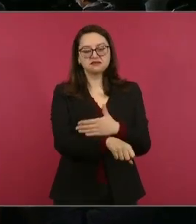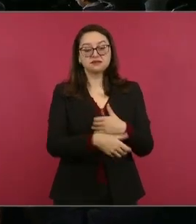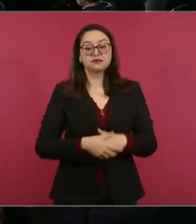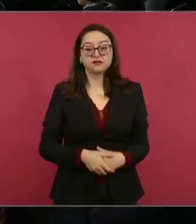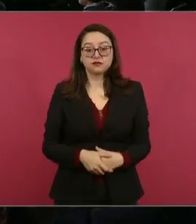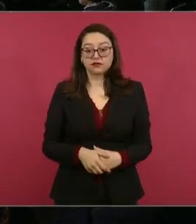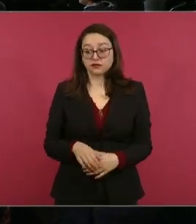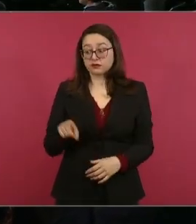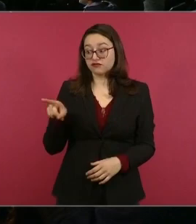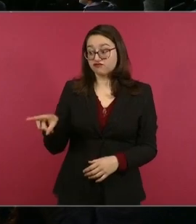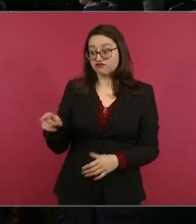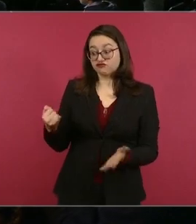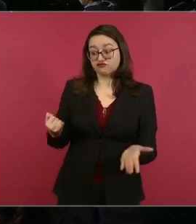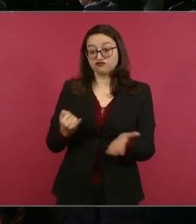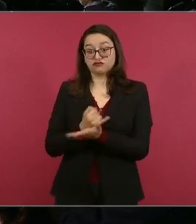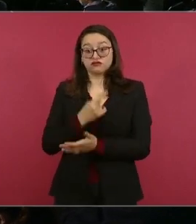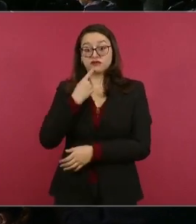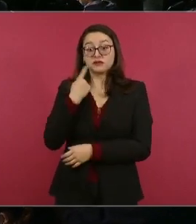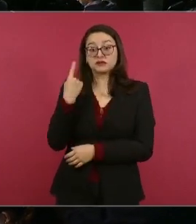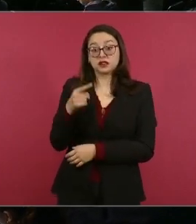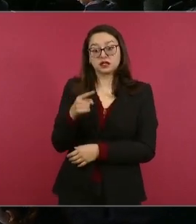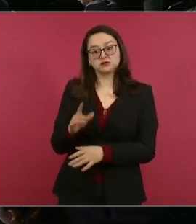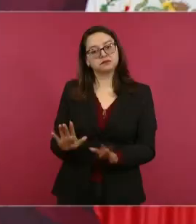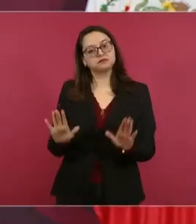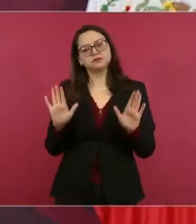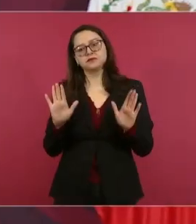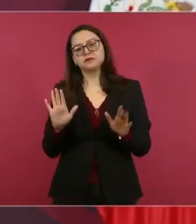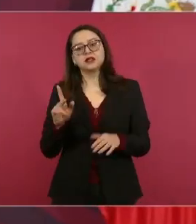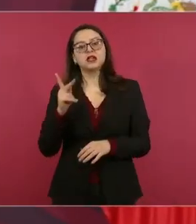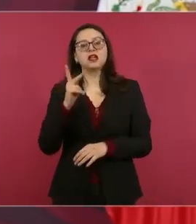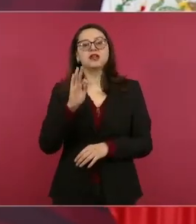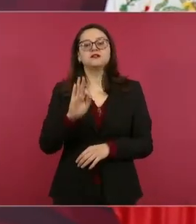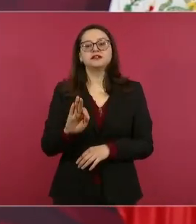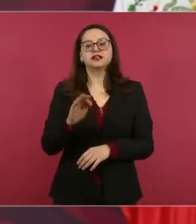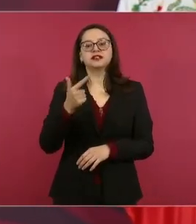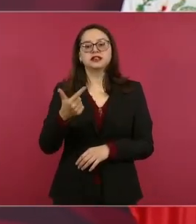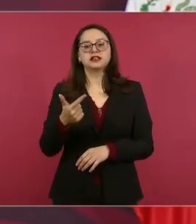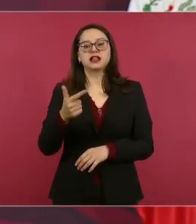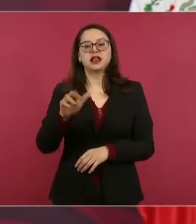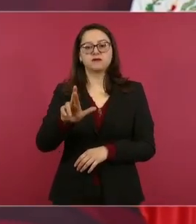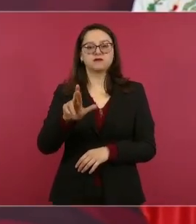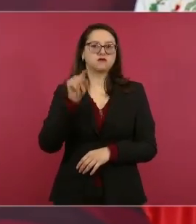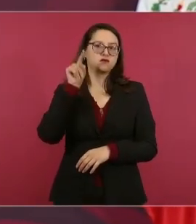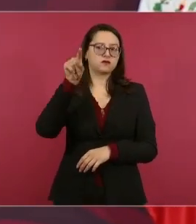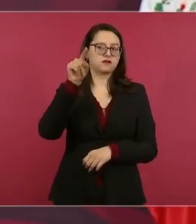resolución? Eso le corresponde a la fiscalía. A mí lo que me llamó la atención es que el reporte